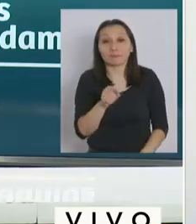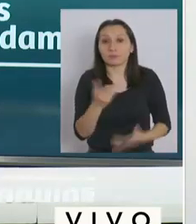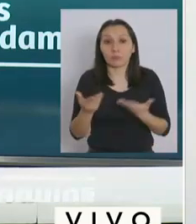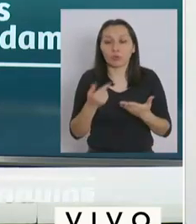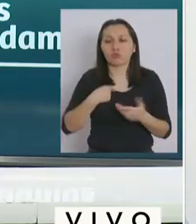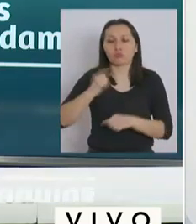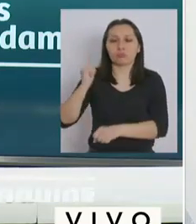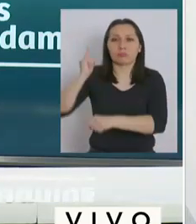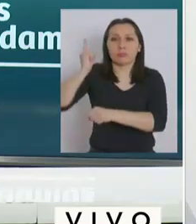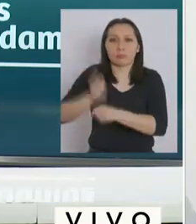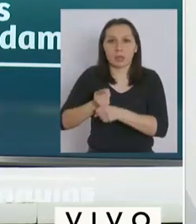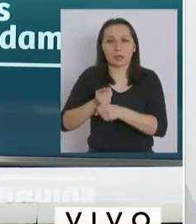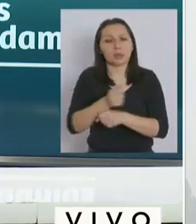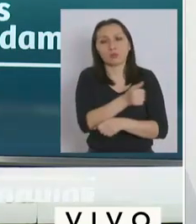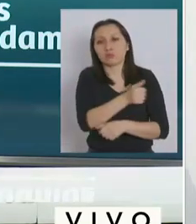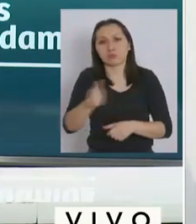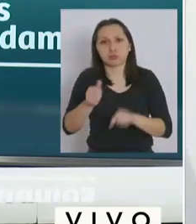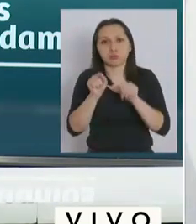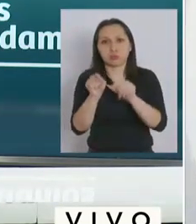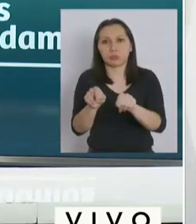dado instrucciones a todos los